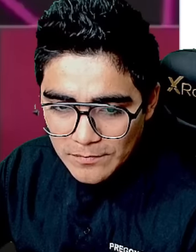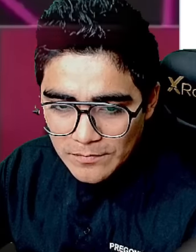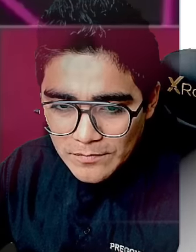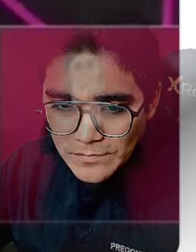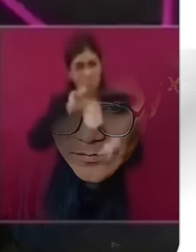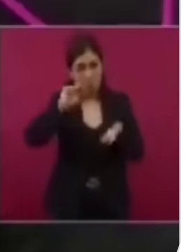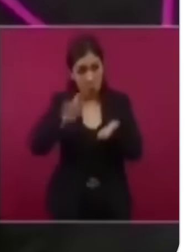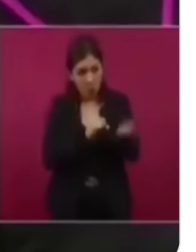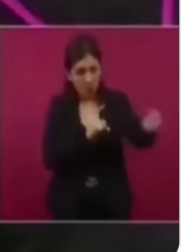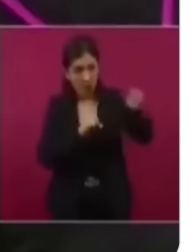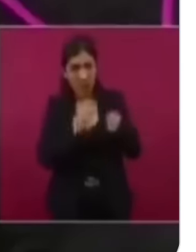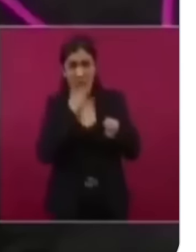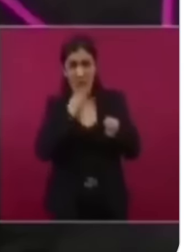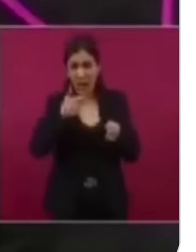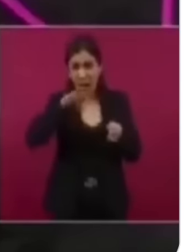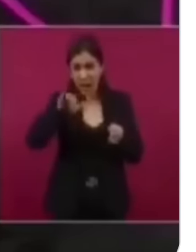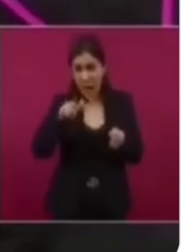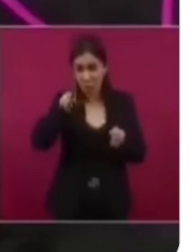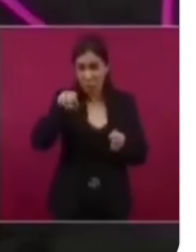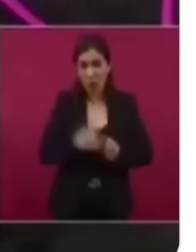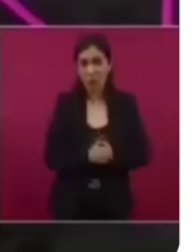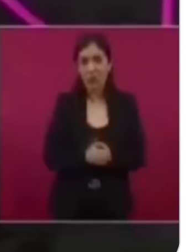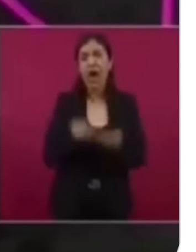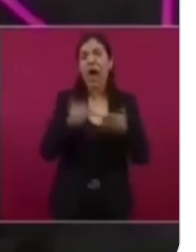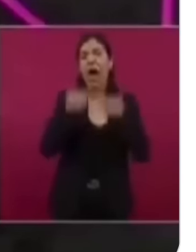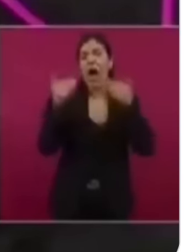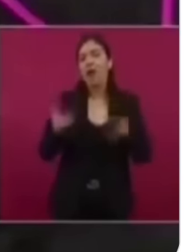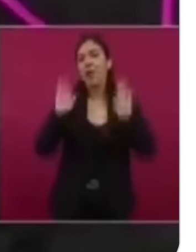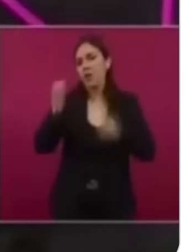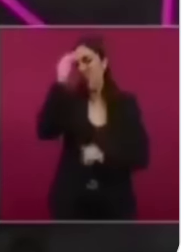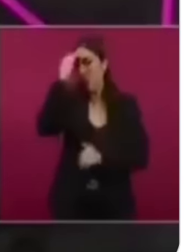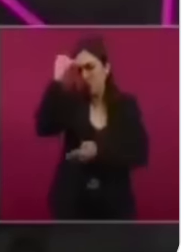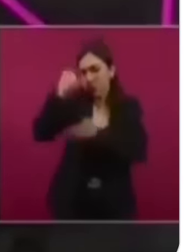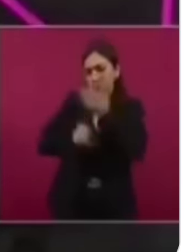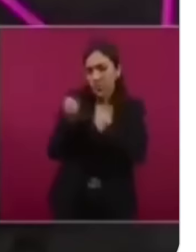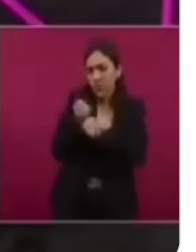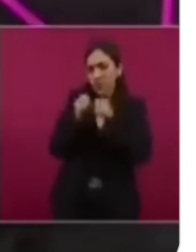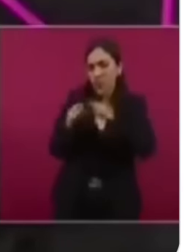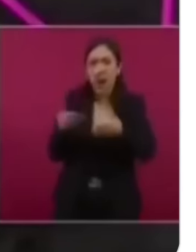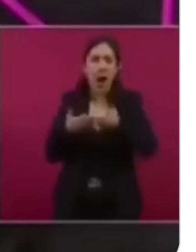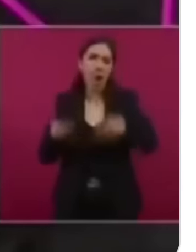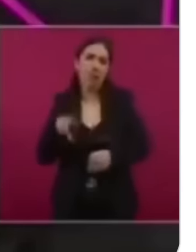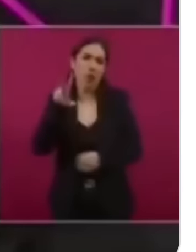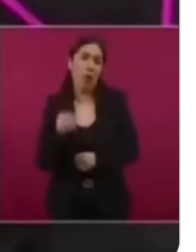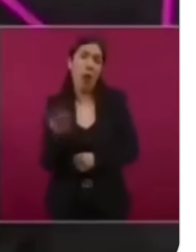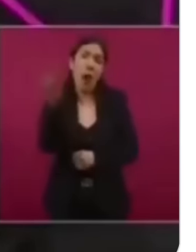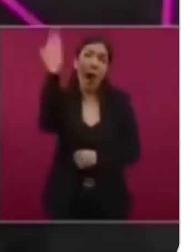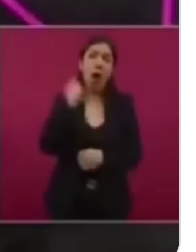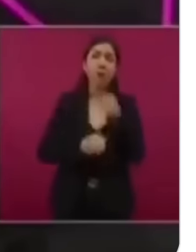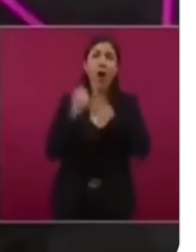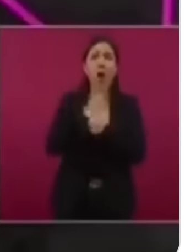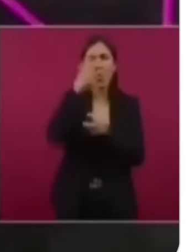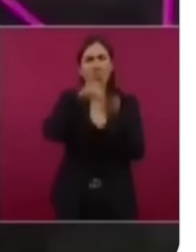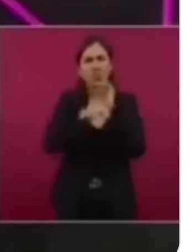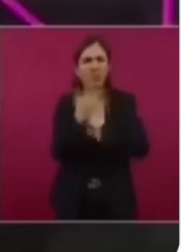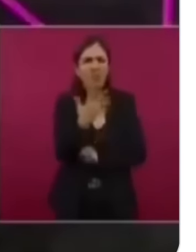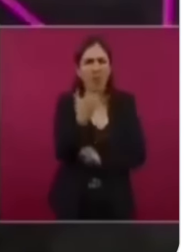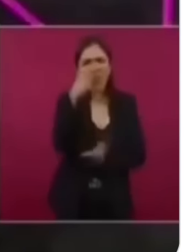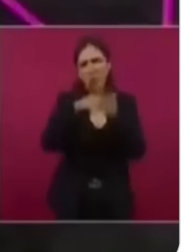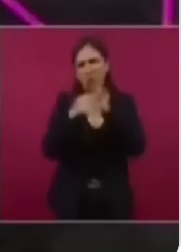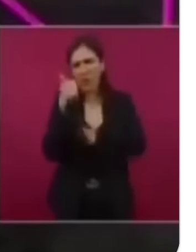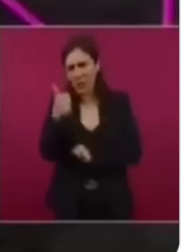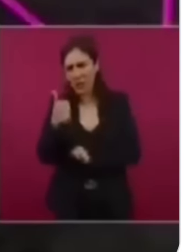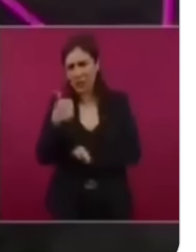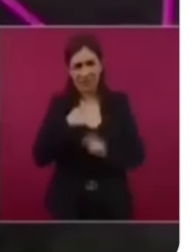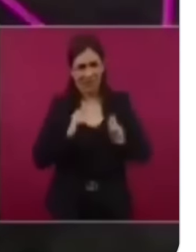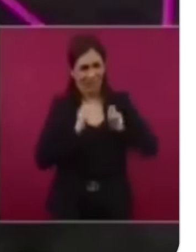Quizá con la información que ahora hay, quizá no. Pero es una información que no tenía yo en 2005, 2006, cuando decidí